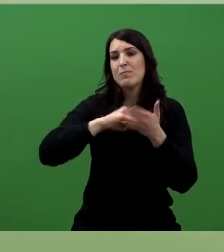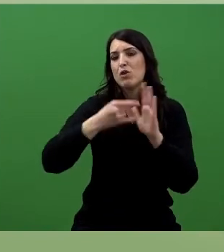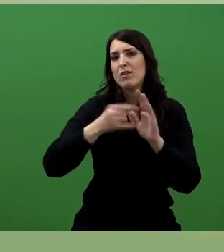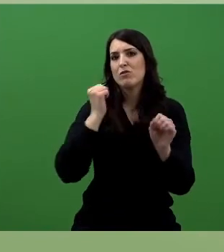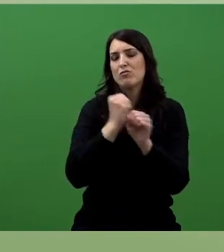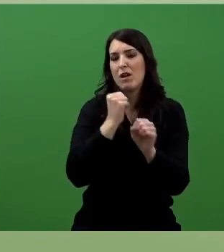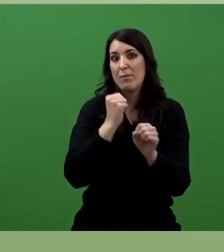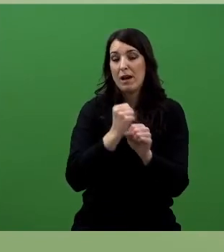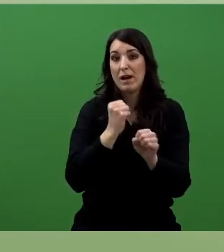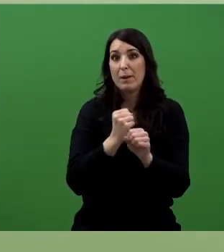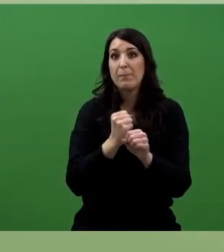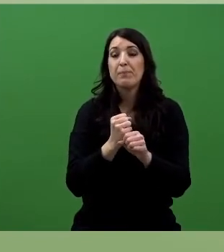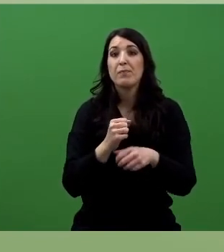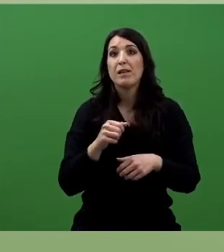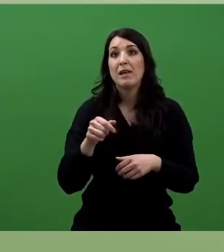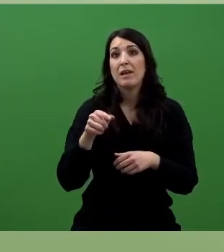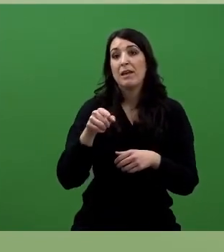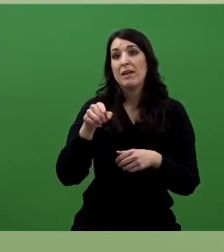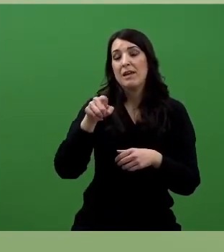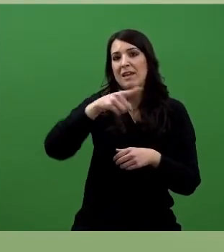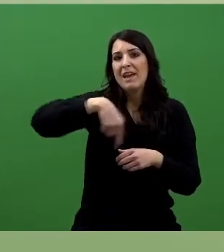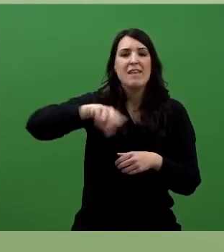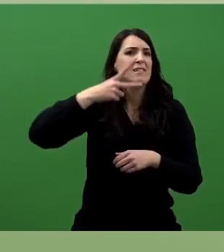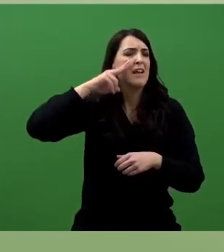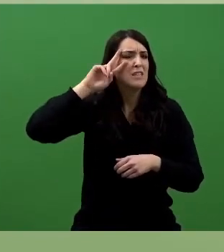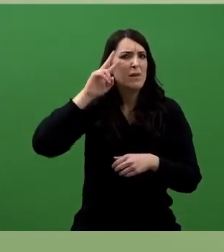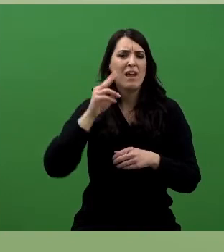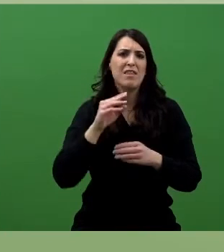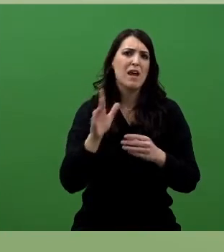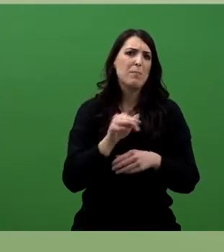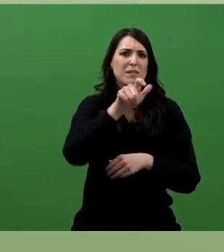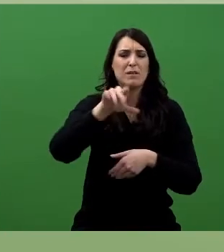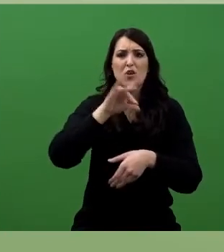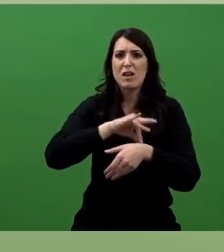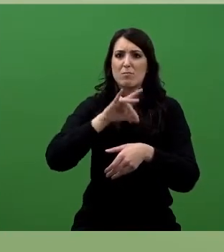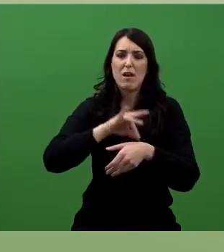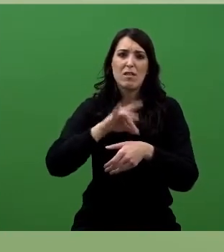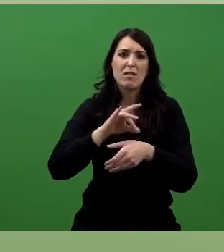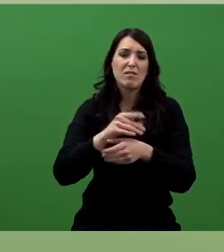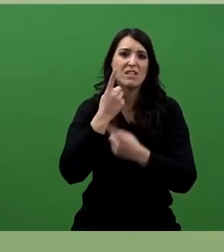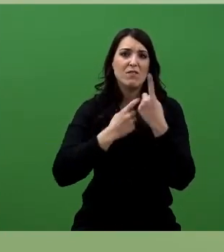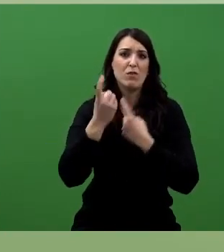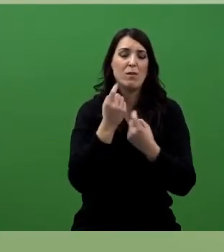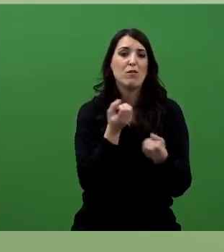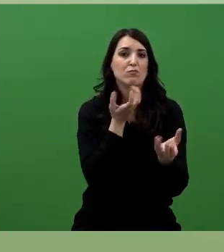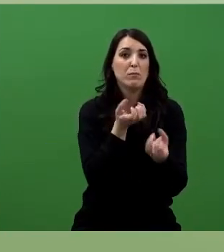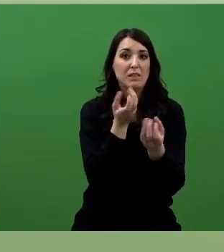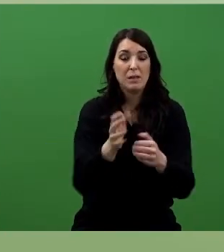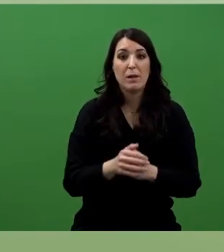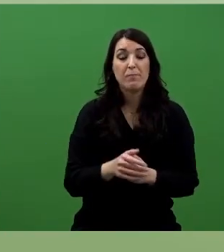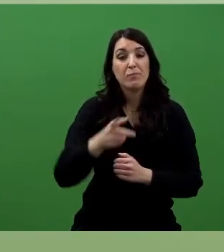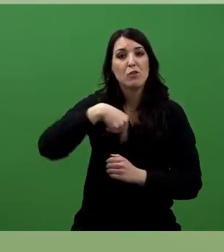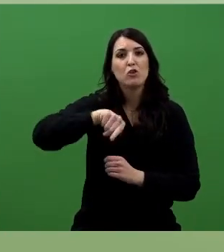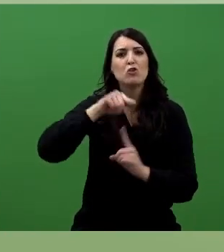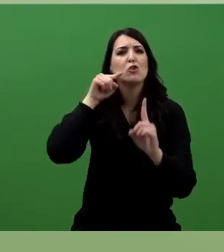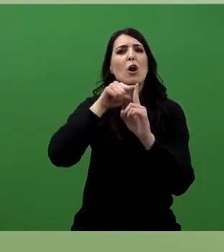proyecto Solvardí y los que vehiculan todo el expertise y las muestras de los pacientes que participan. Tenemos un objetivo,